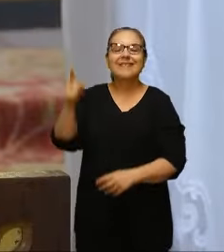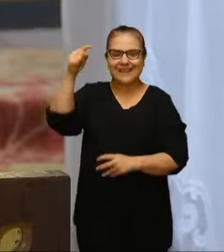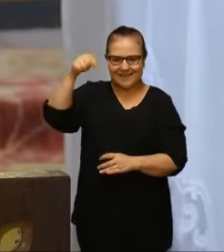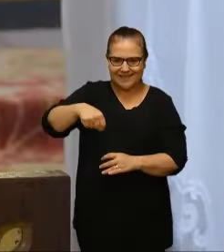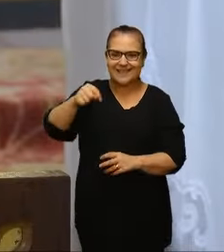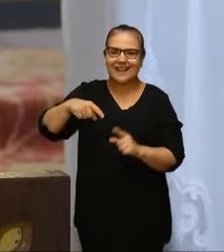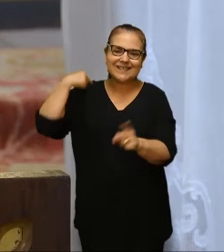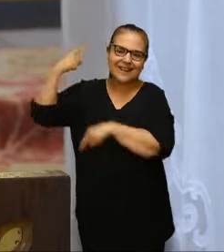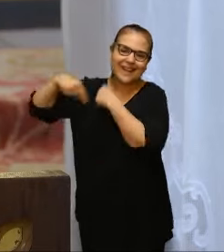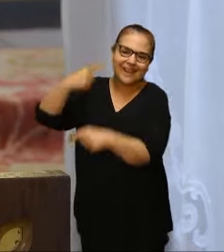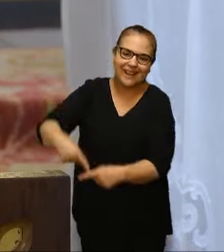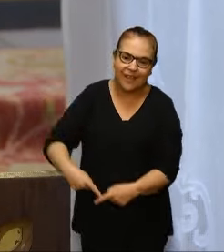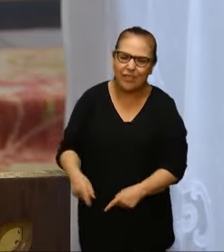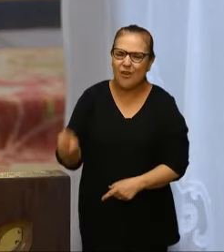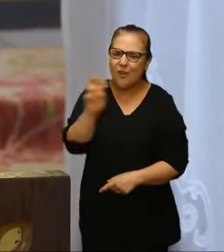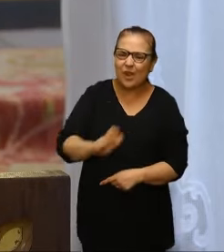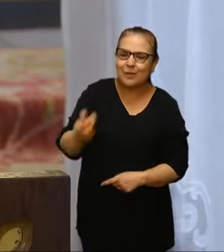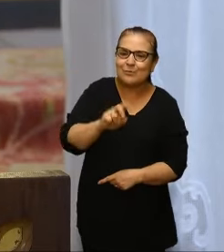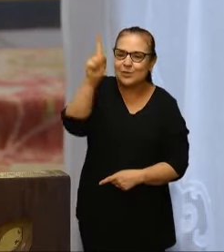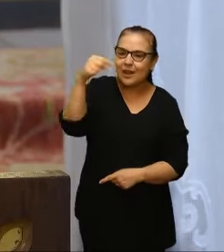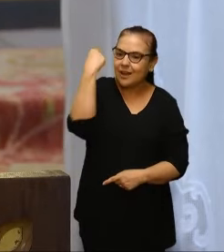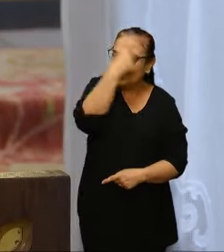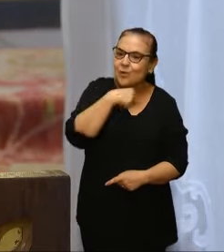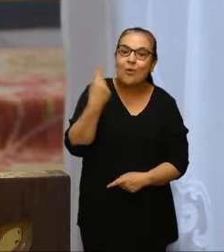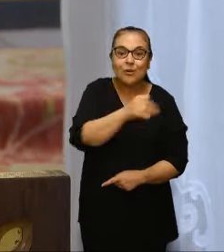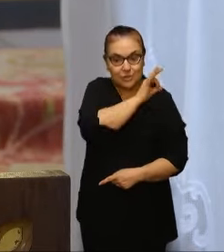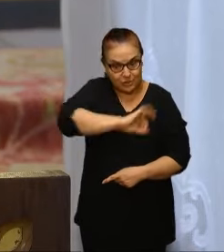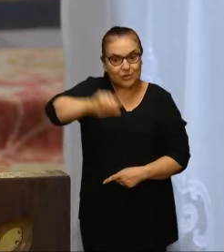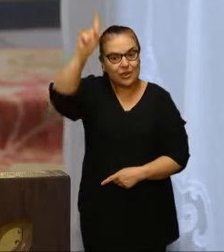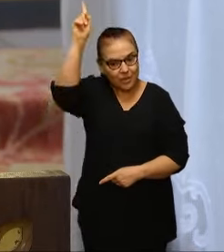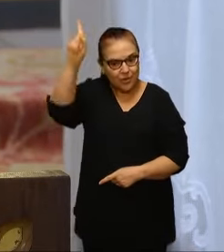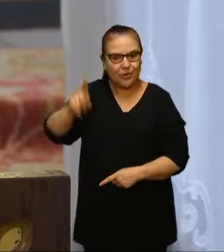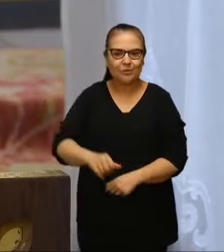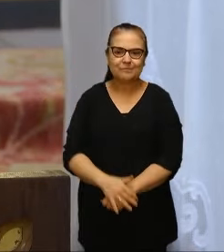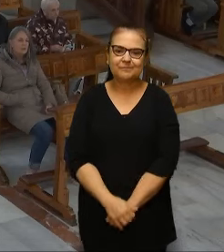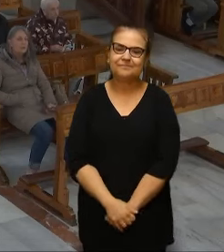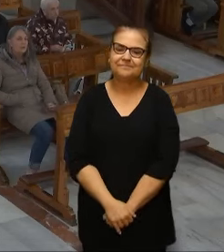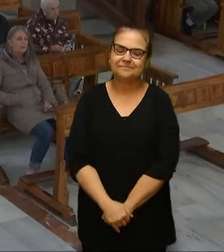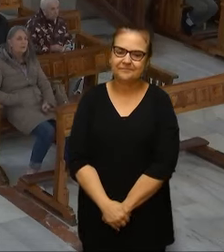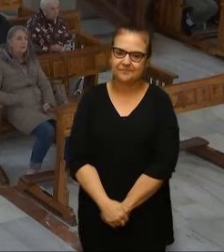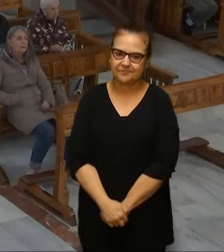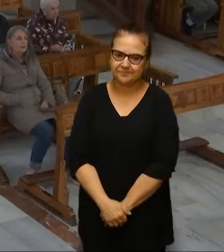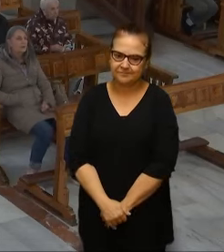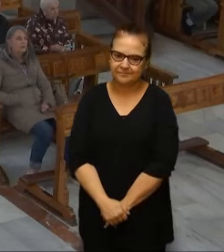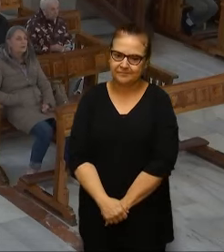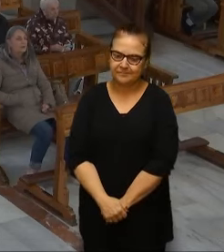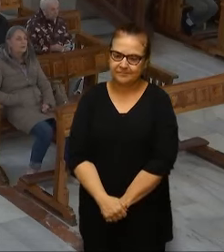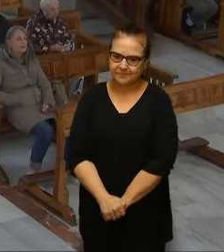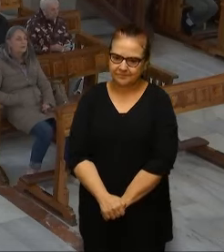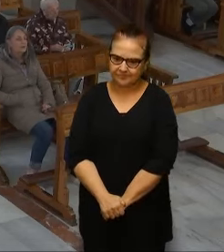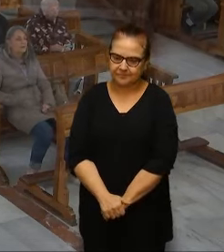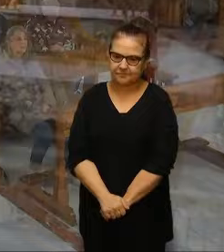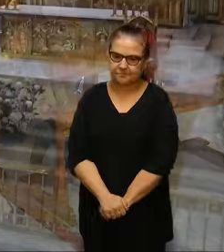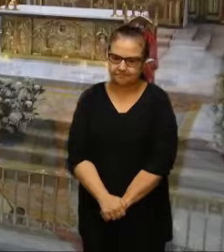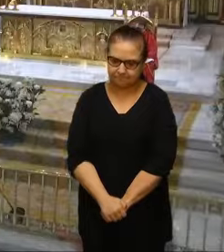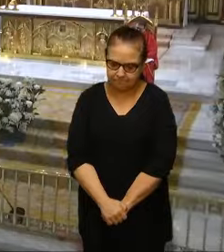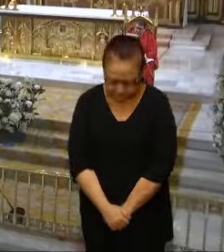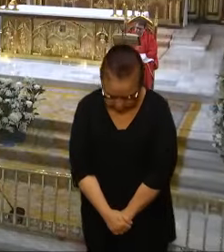la generación que busca tu rostro, Señor. Esta es la generación que busca tu rostro,